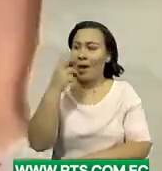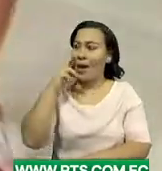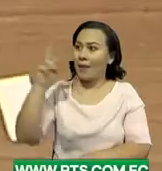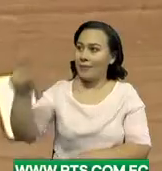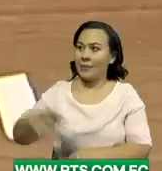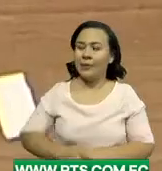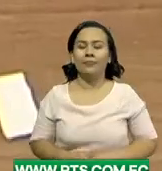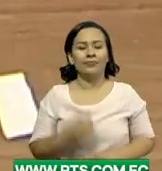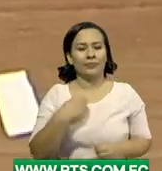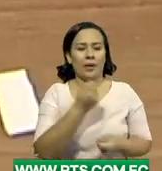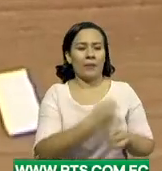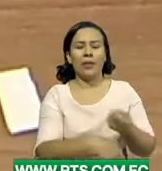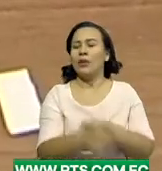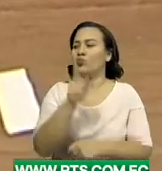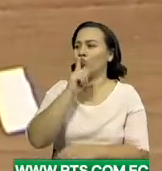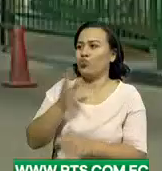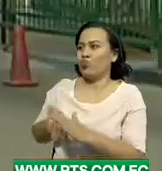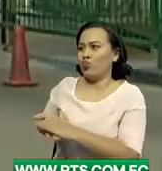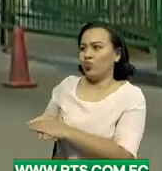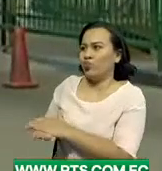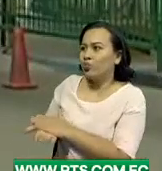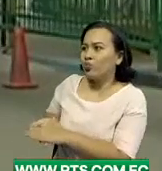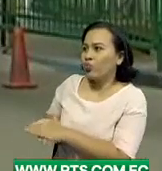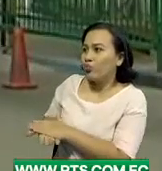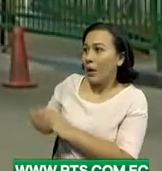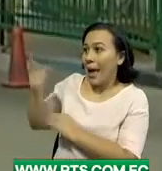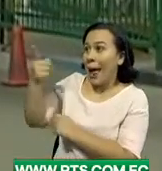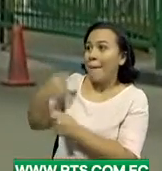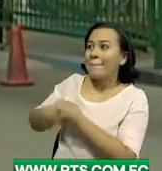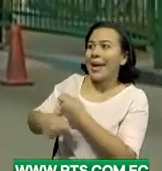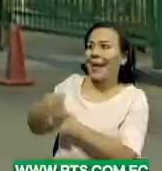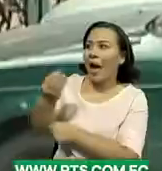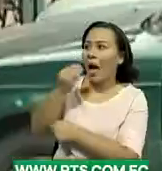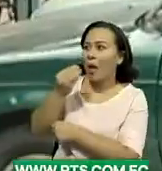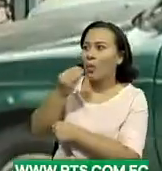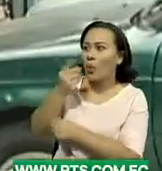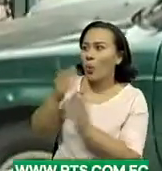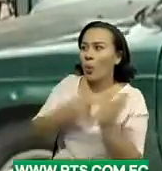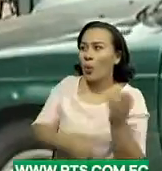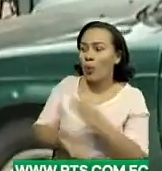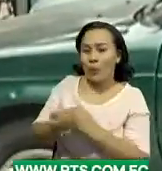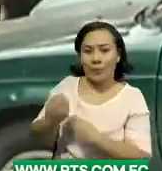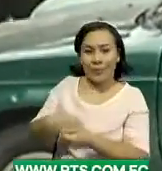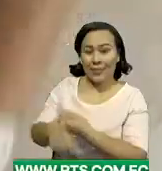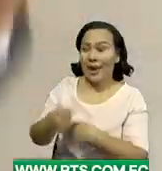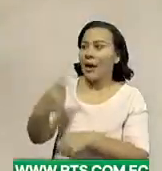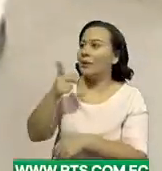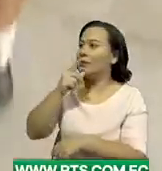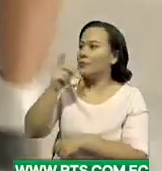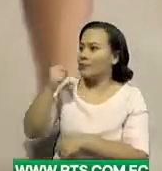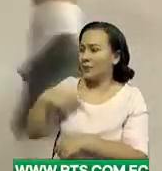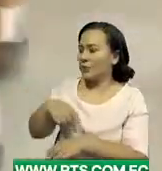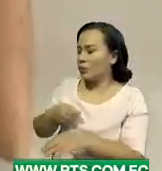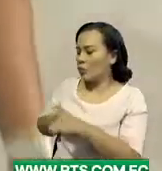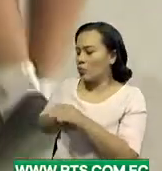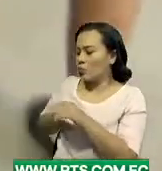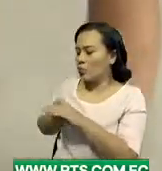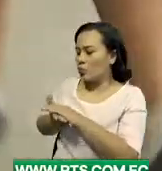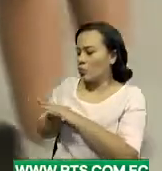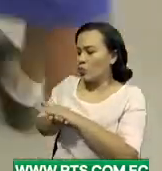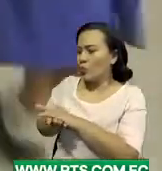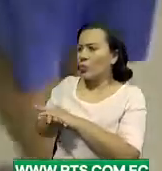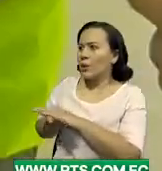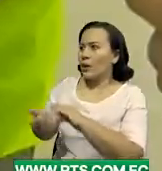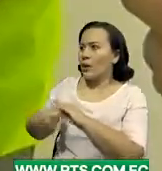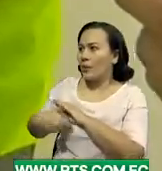mientras vendían sin miedo. En el interior del mercado de transferencia de víveres fueron vigilados y en cuestión de horas, encontrándole